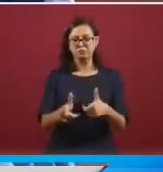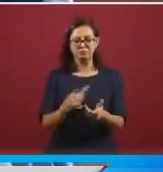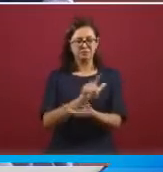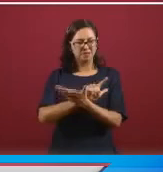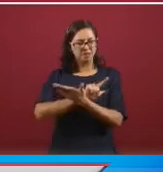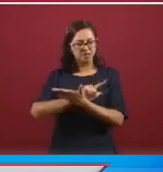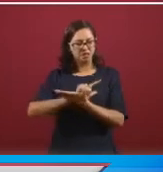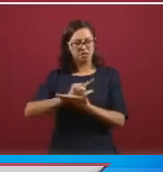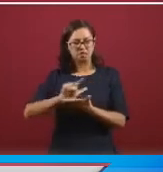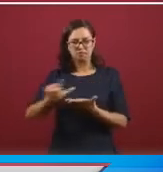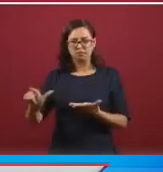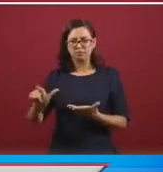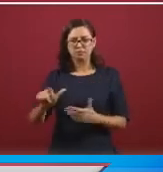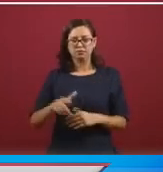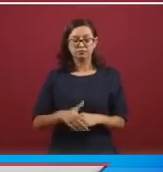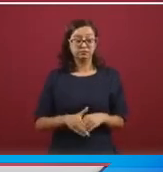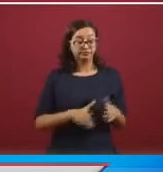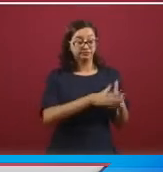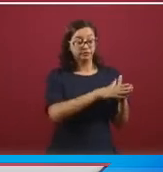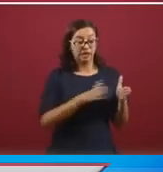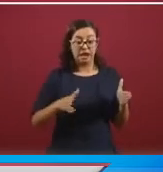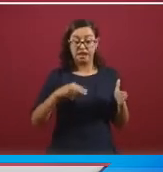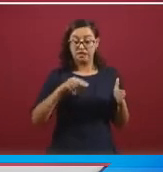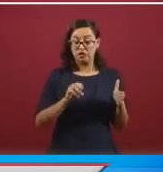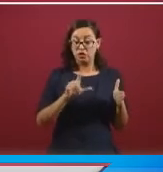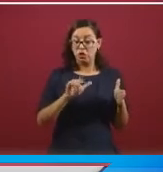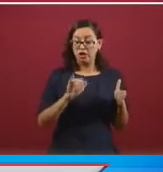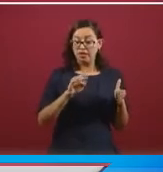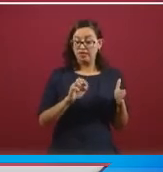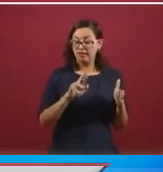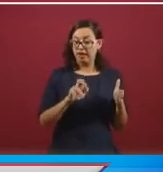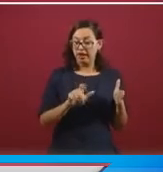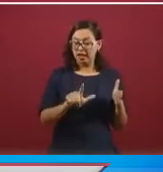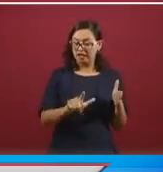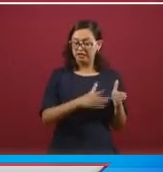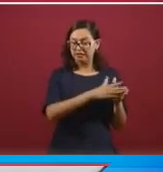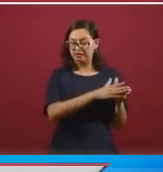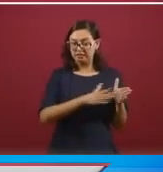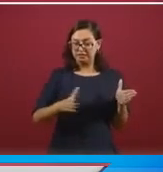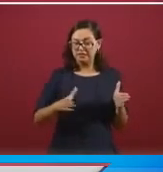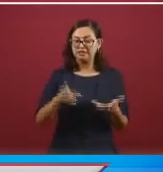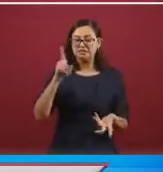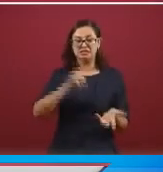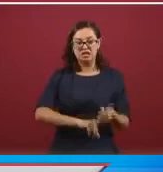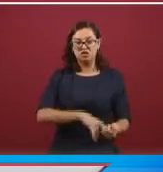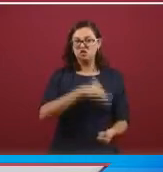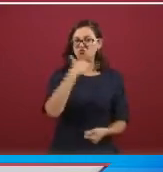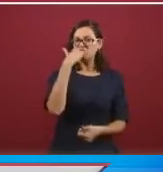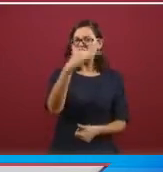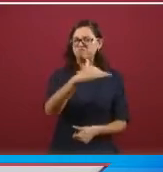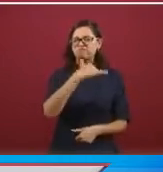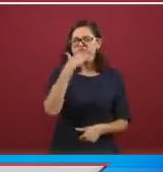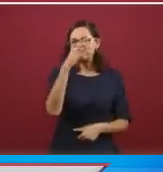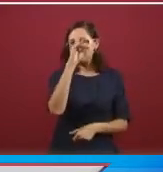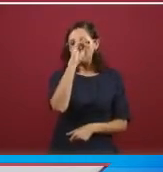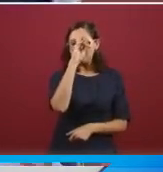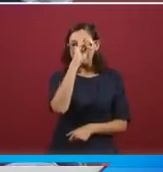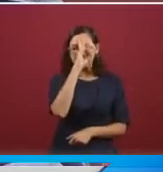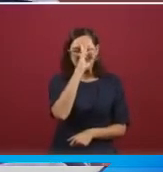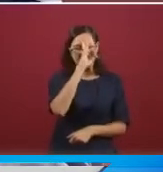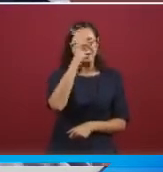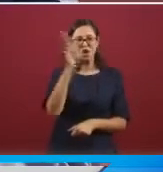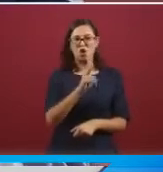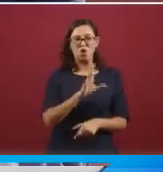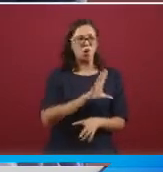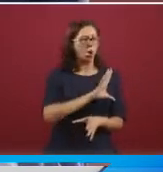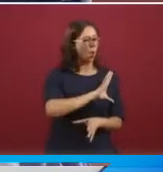Corrupción en el gobierno. El periodo neoliberal tuvo como distintivo la corrupción. Se trabaja de manera